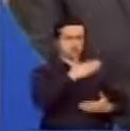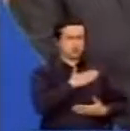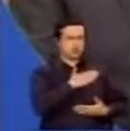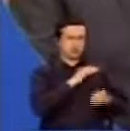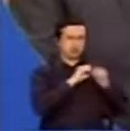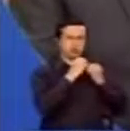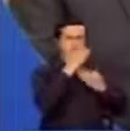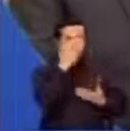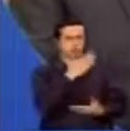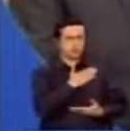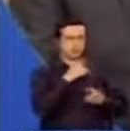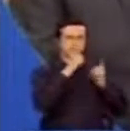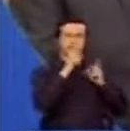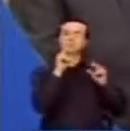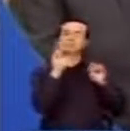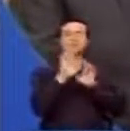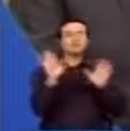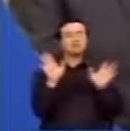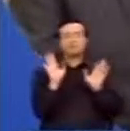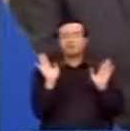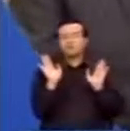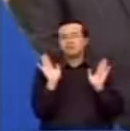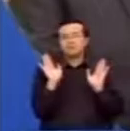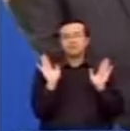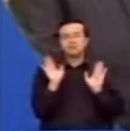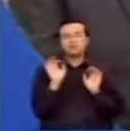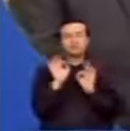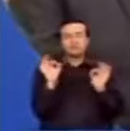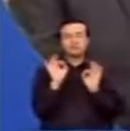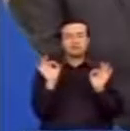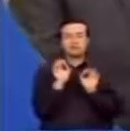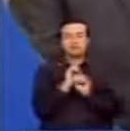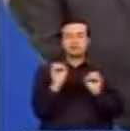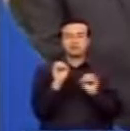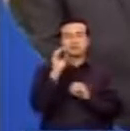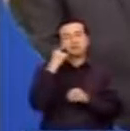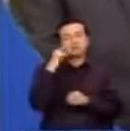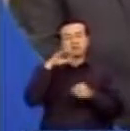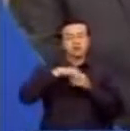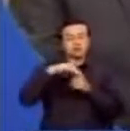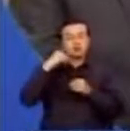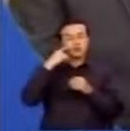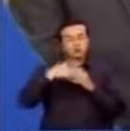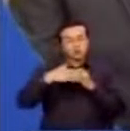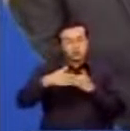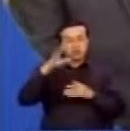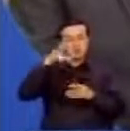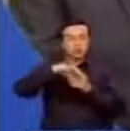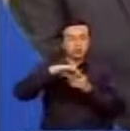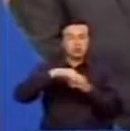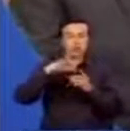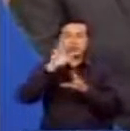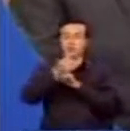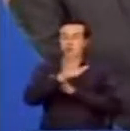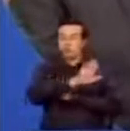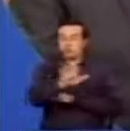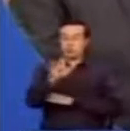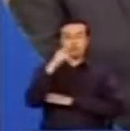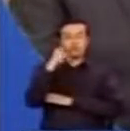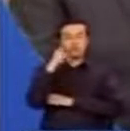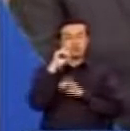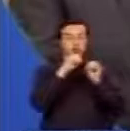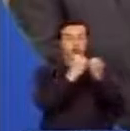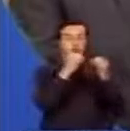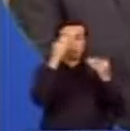para canalizar la opinión pública hacia la toma de decisiones electorales o plebiscitarias, para que el pueblo escoja